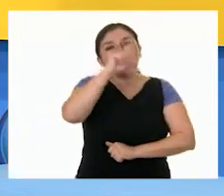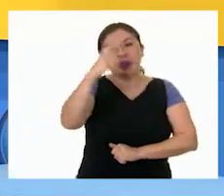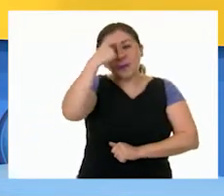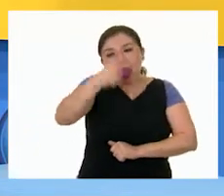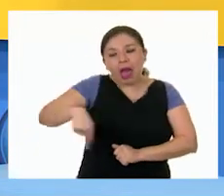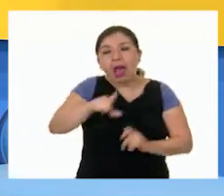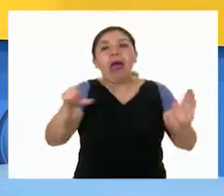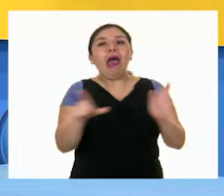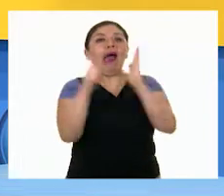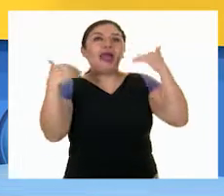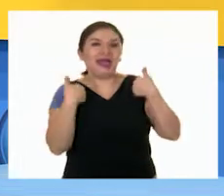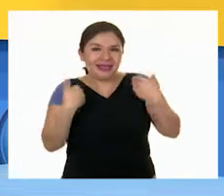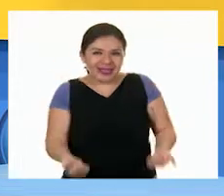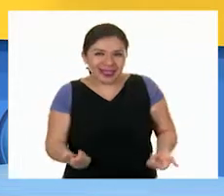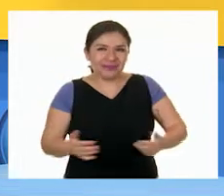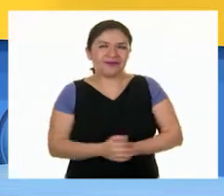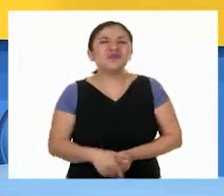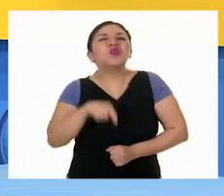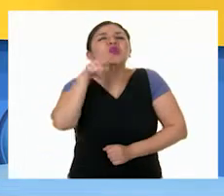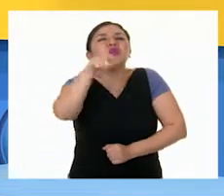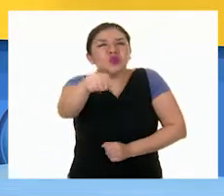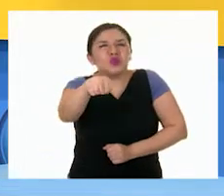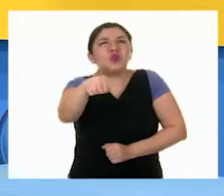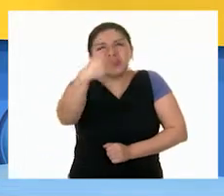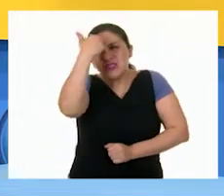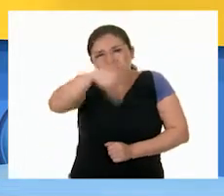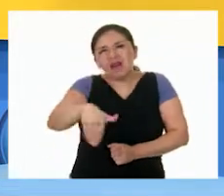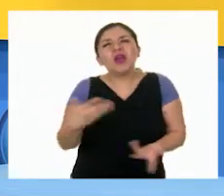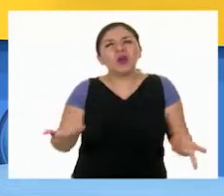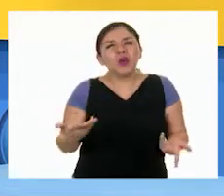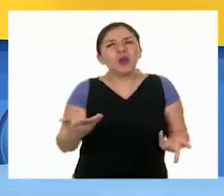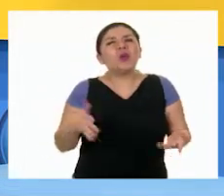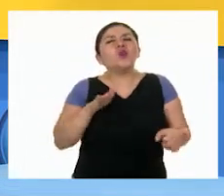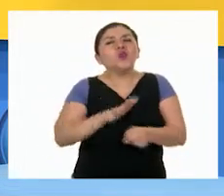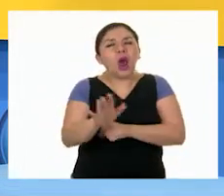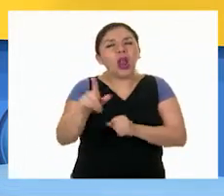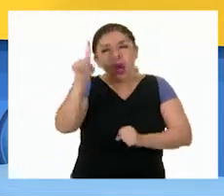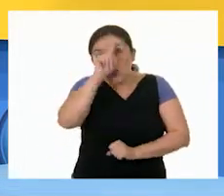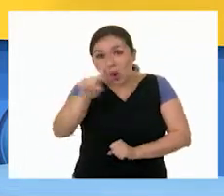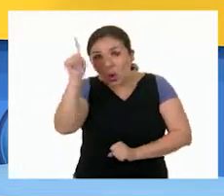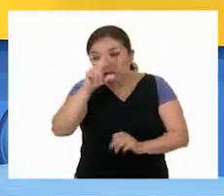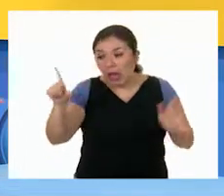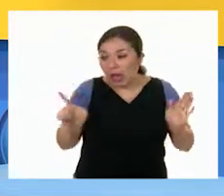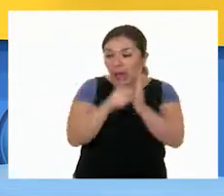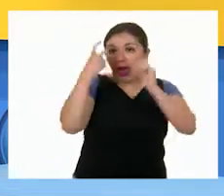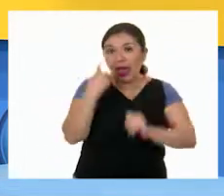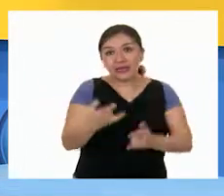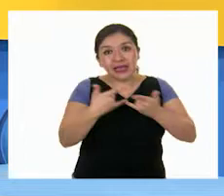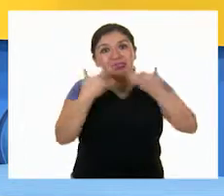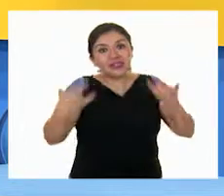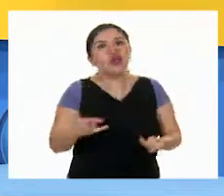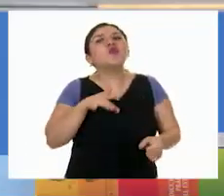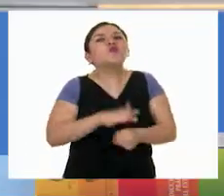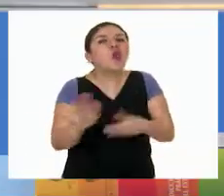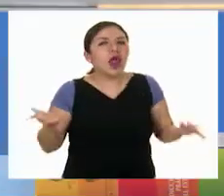enseñanza. Ajá. ¿Tú cuál es? ¿Tú sabes cuál es la enseñanza, Raulito? ¿Cuál es la moraleja de esta